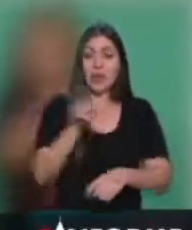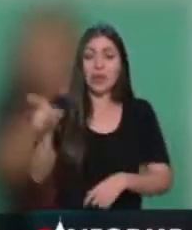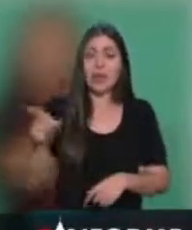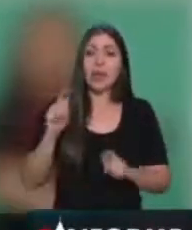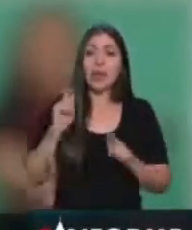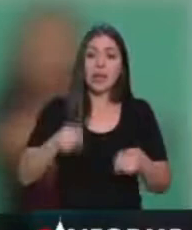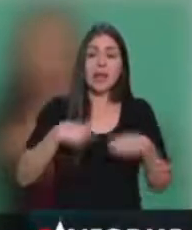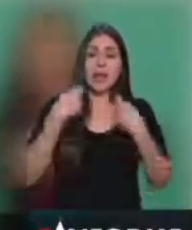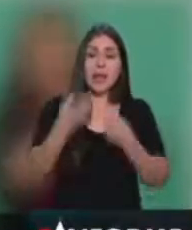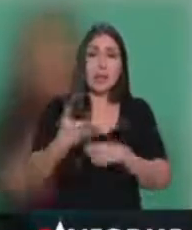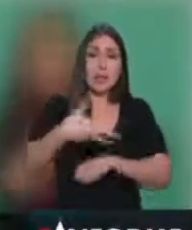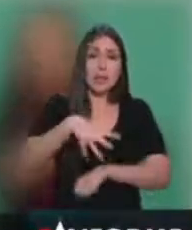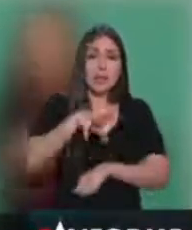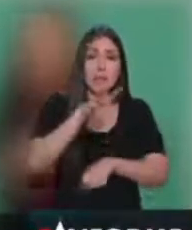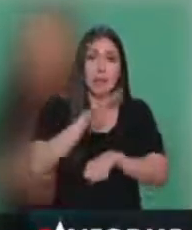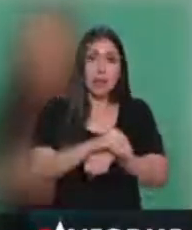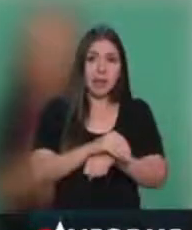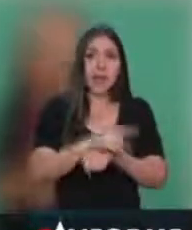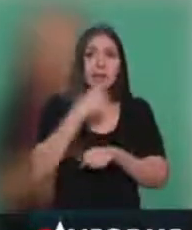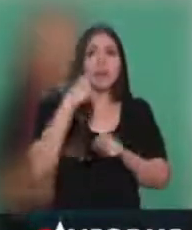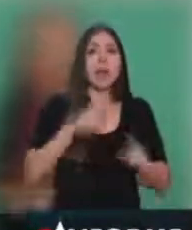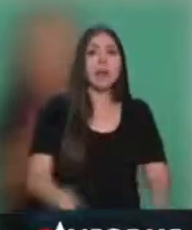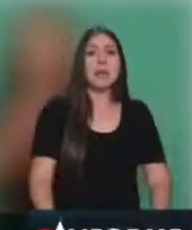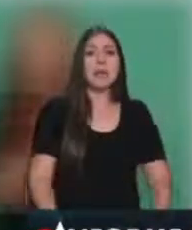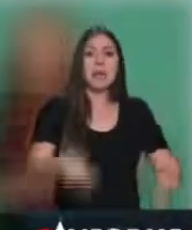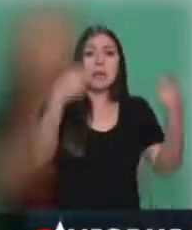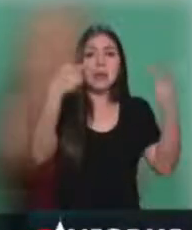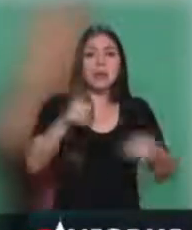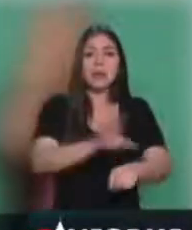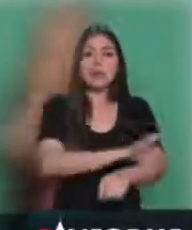de suministro básico de vender electricidad.